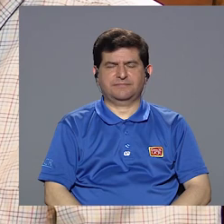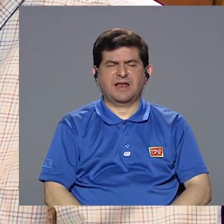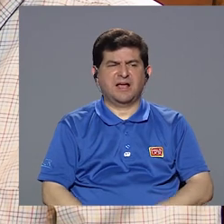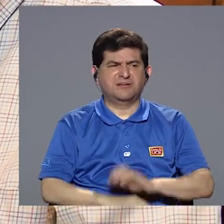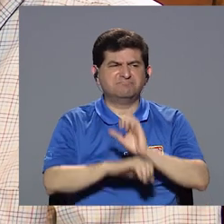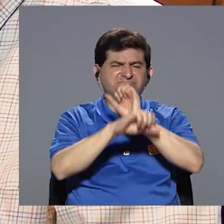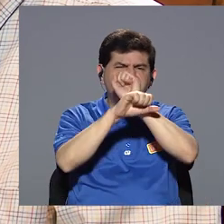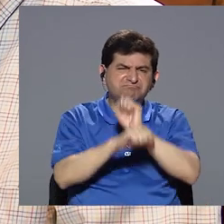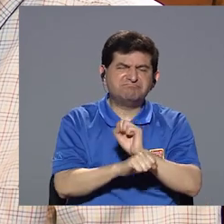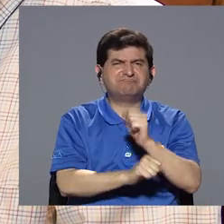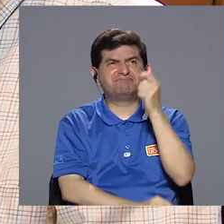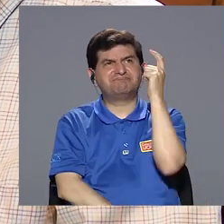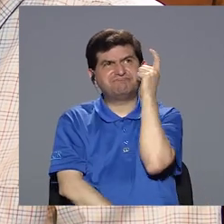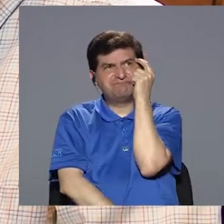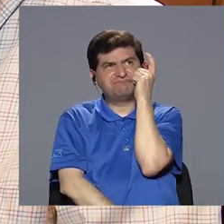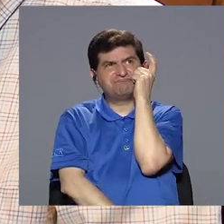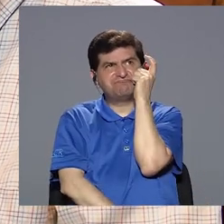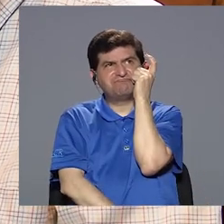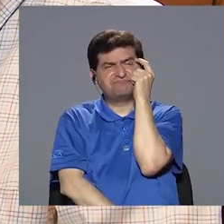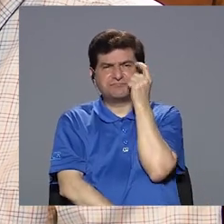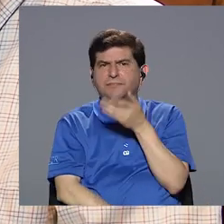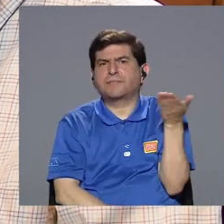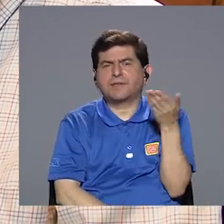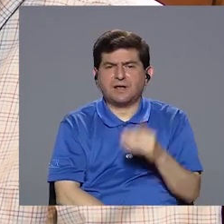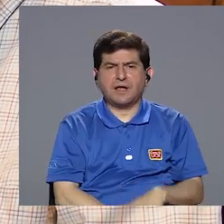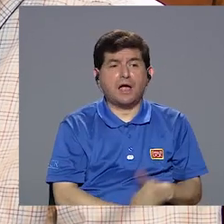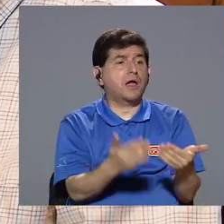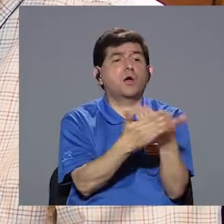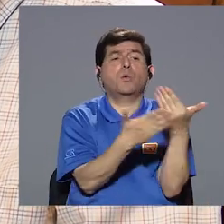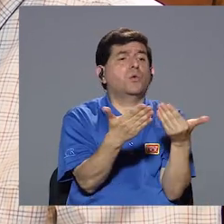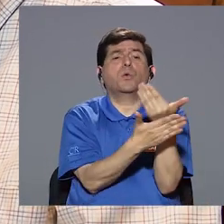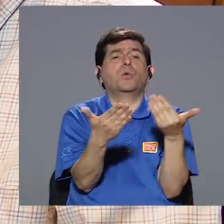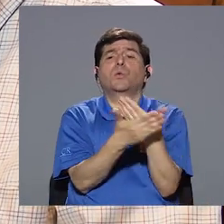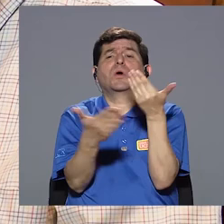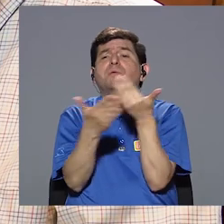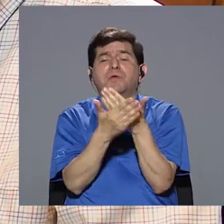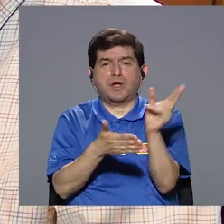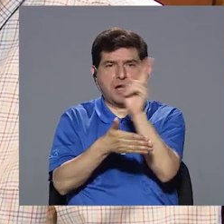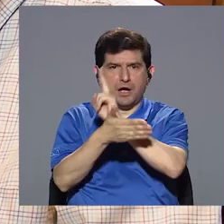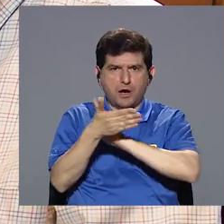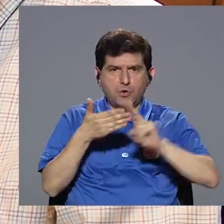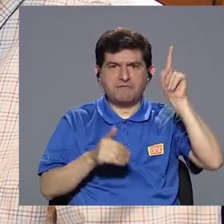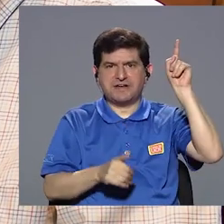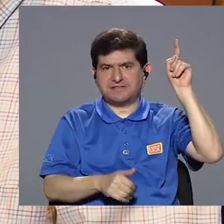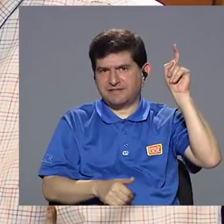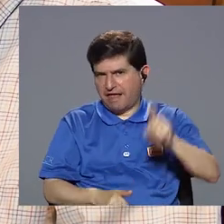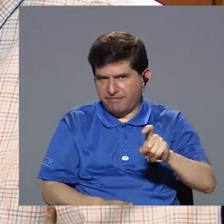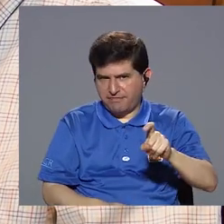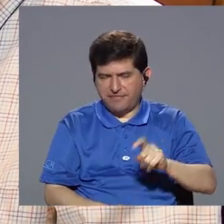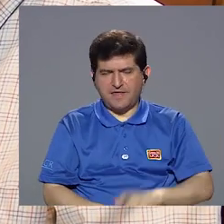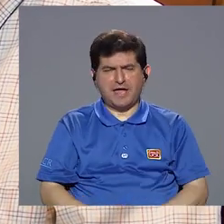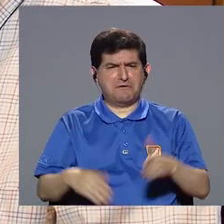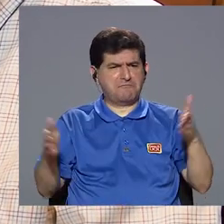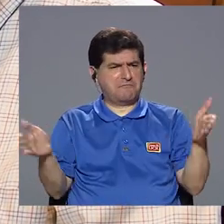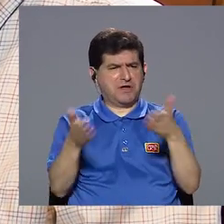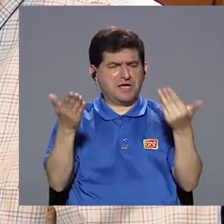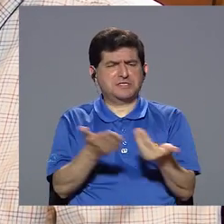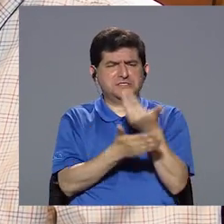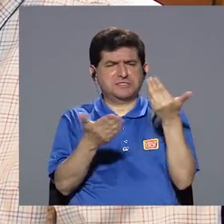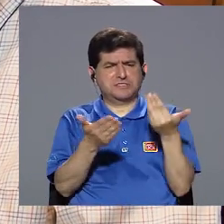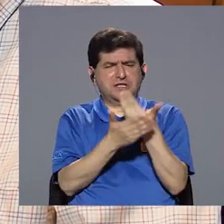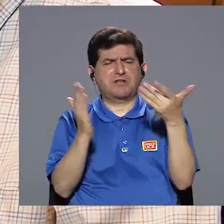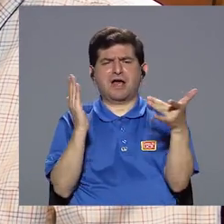estamos muy acostumbrados a pensar en la innovación las universidades deben de